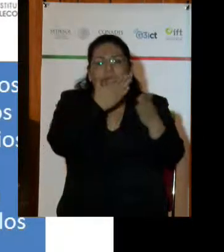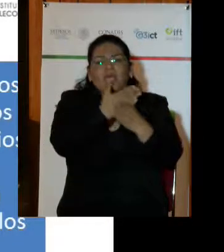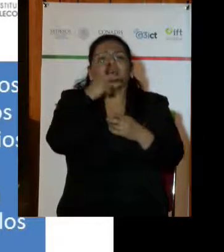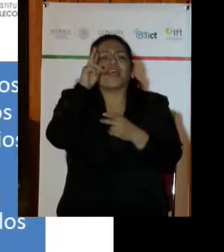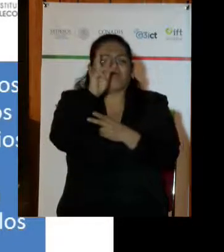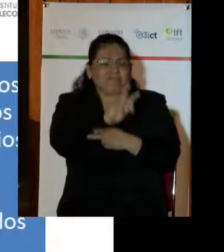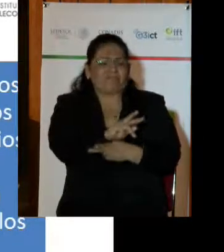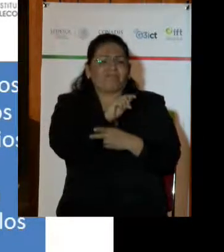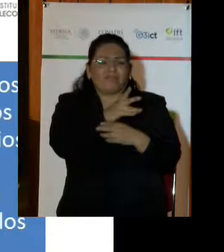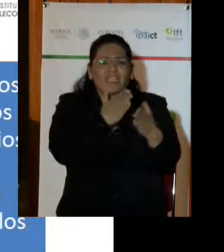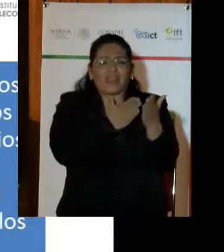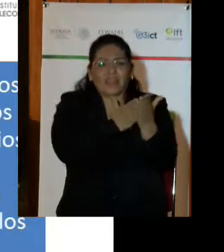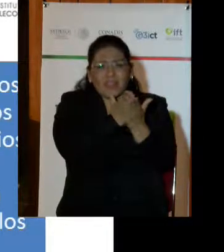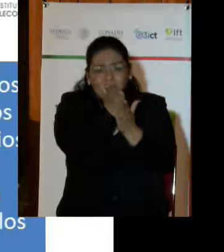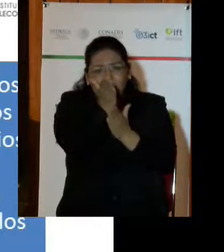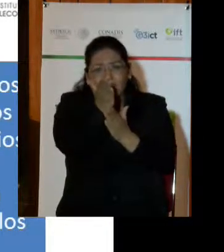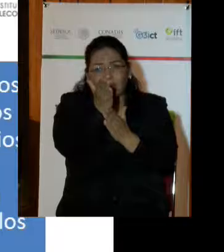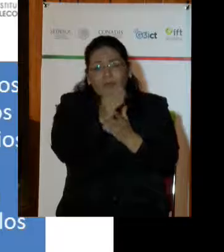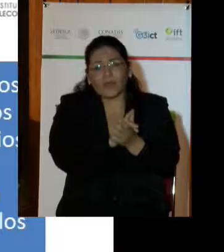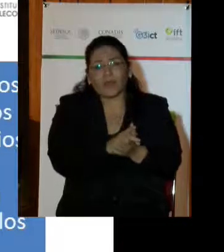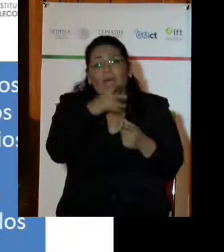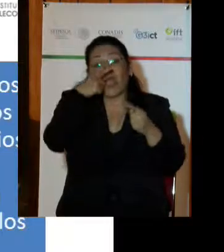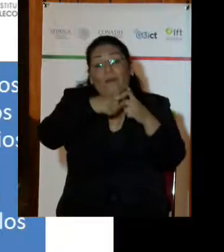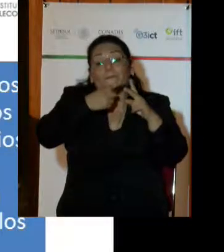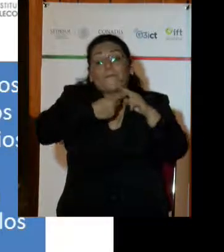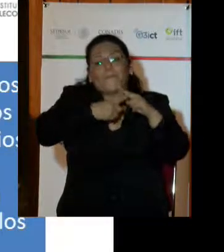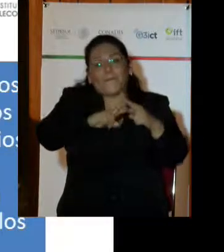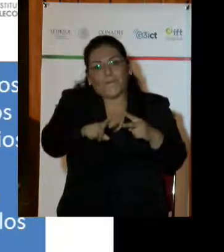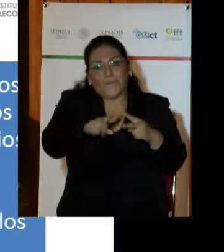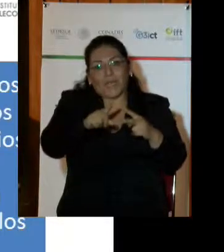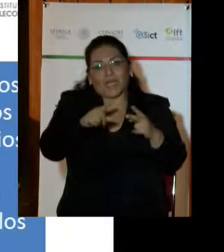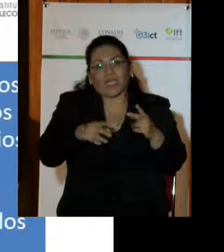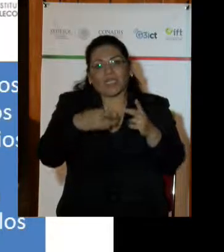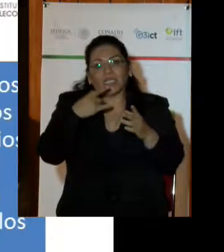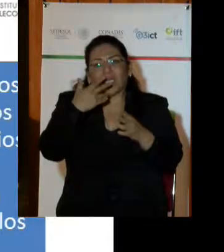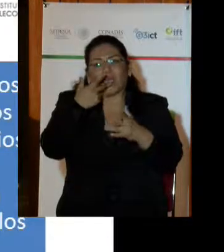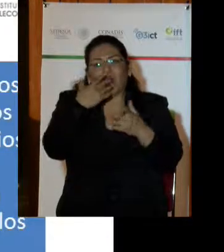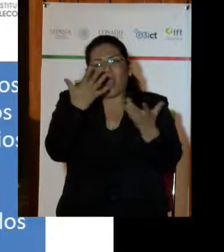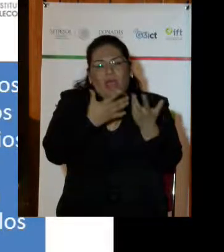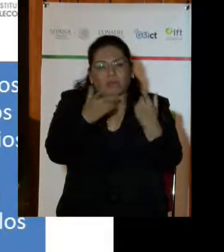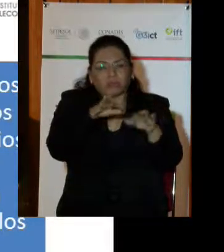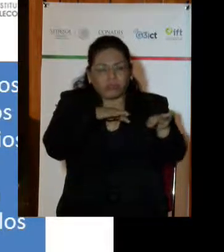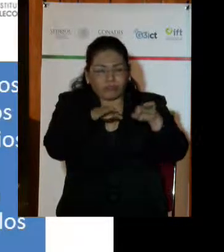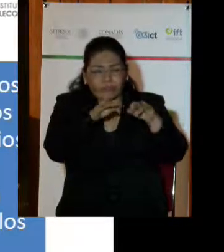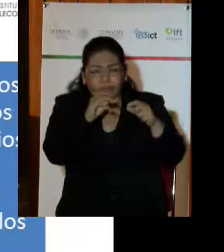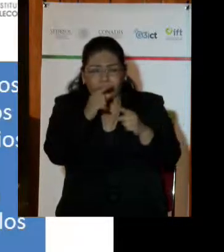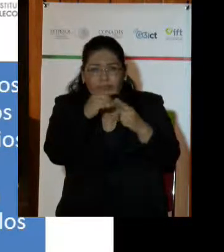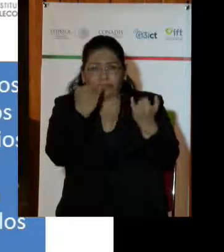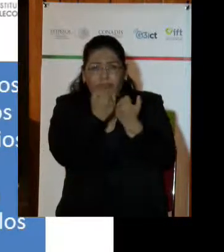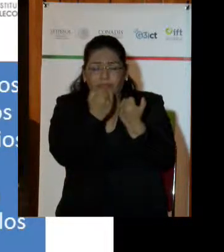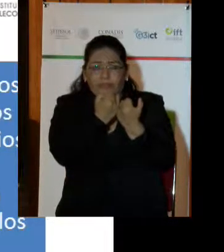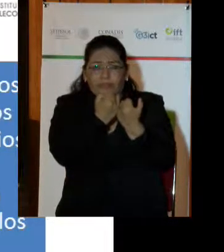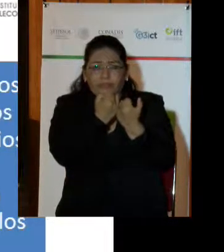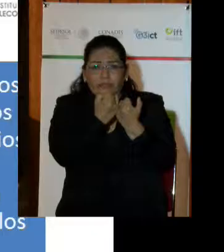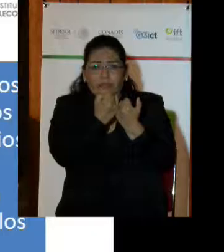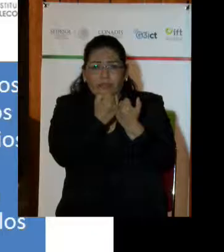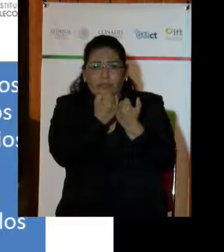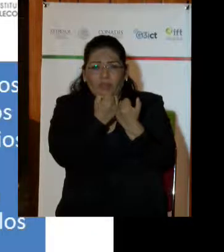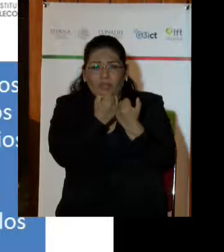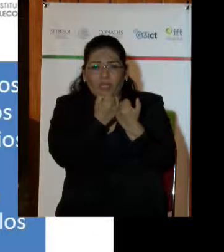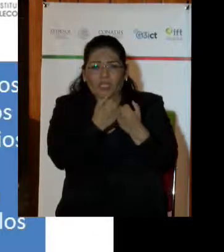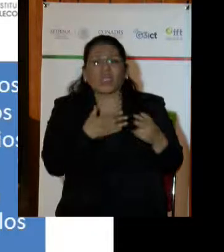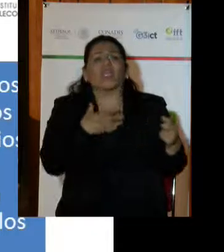estos lineamientos, que apenas empezarán en esta labor igualadora